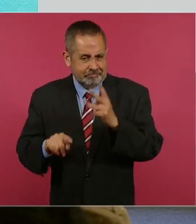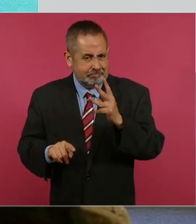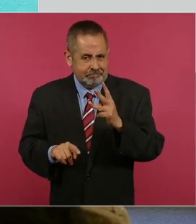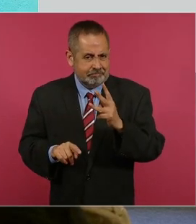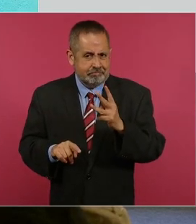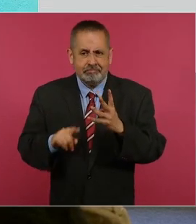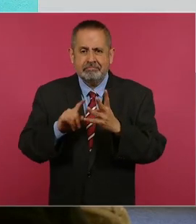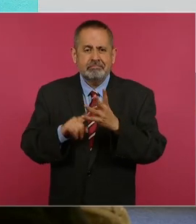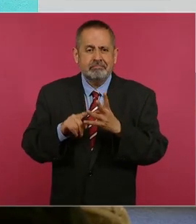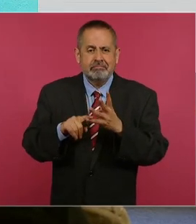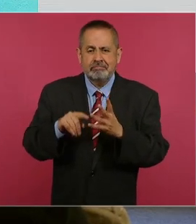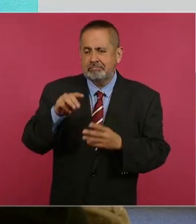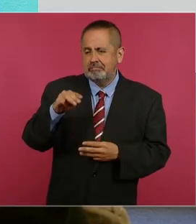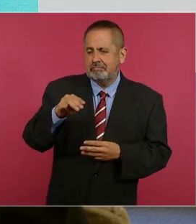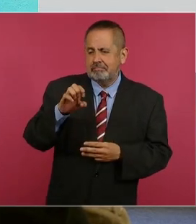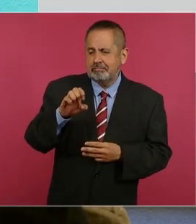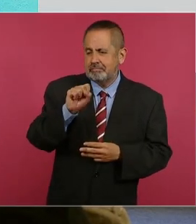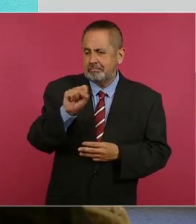ni Messi,